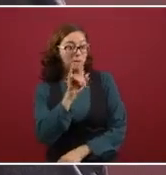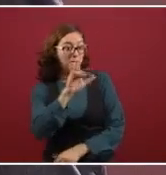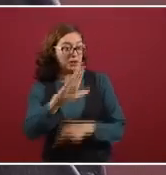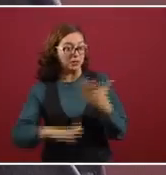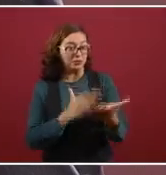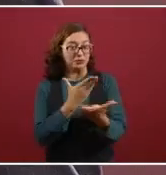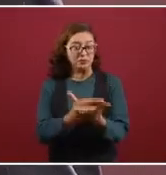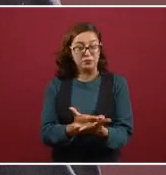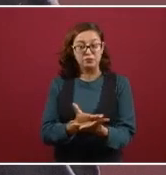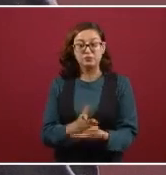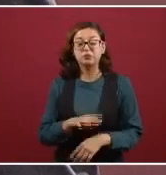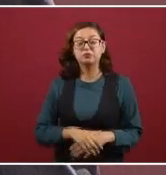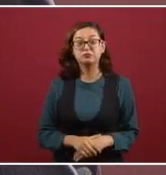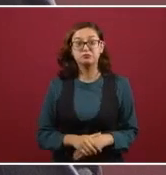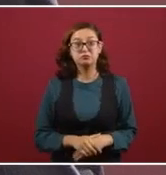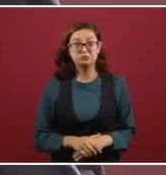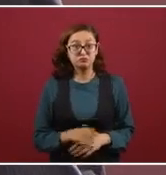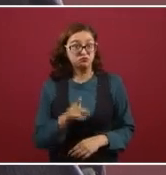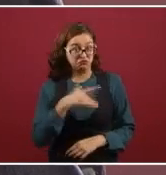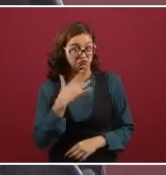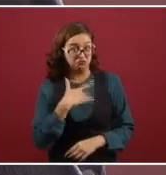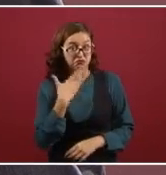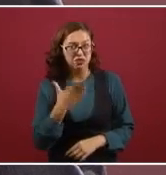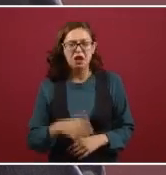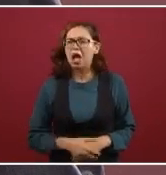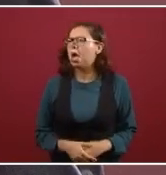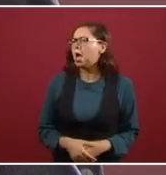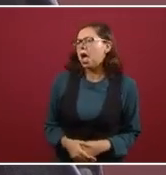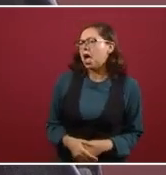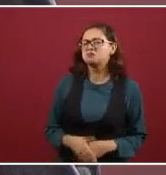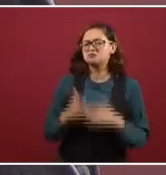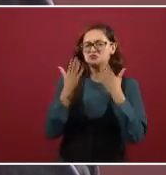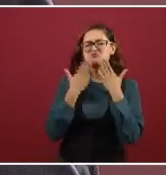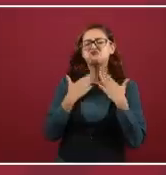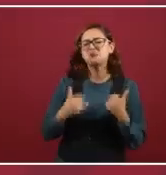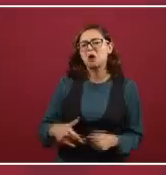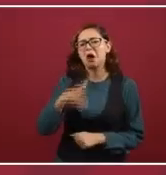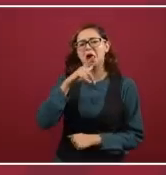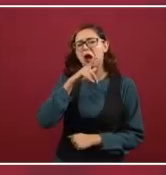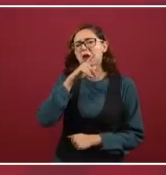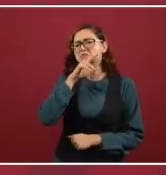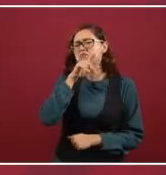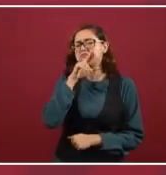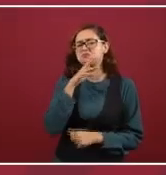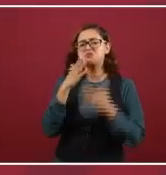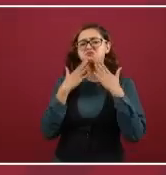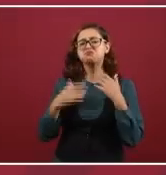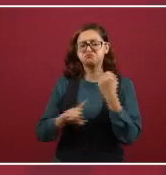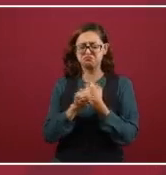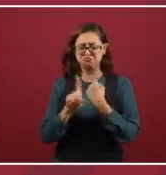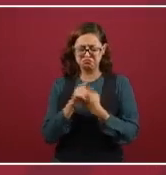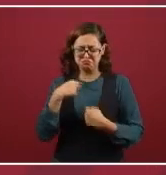mandar mis análisis clínicos y estoy bien y de buenas.